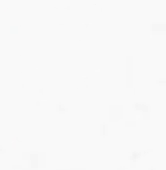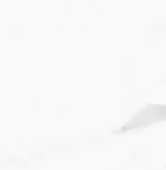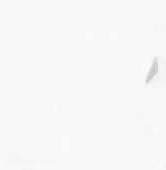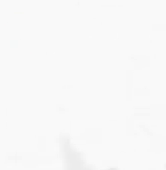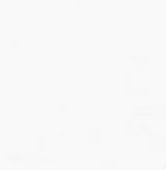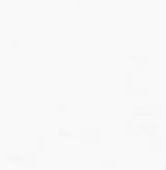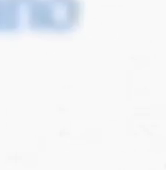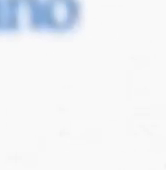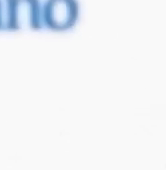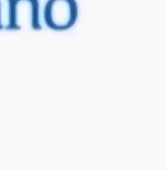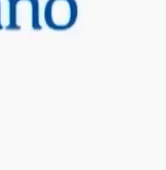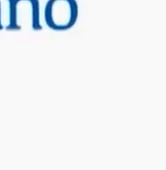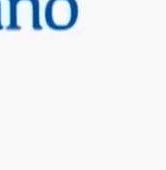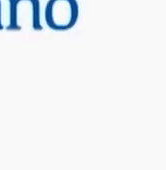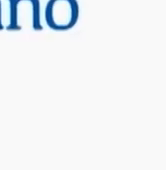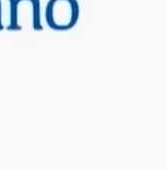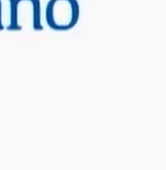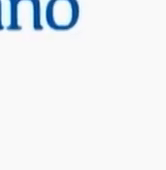Noticiero Ciudadano.